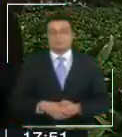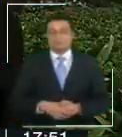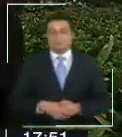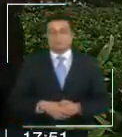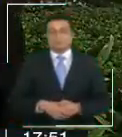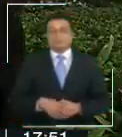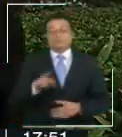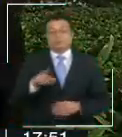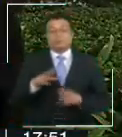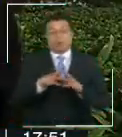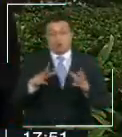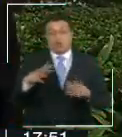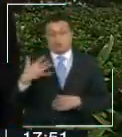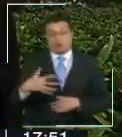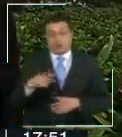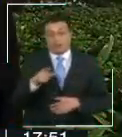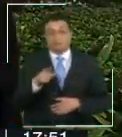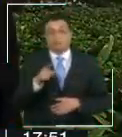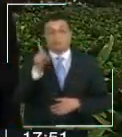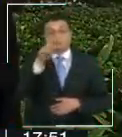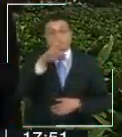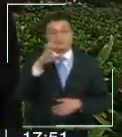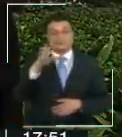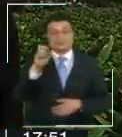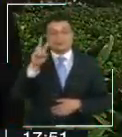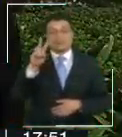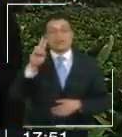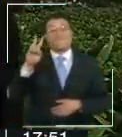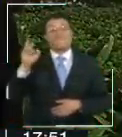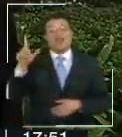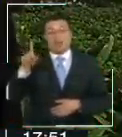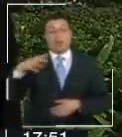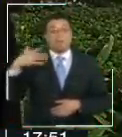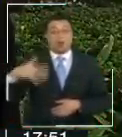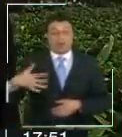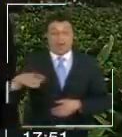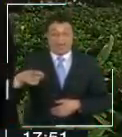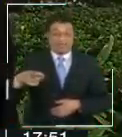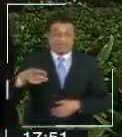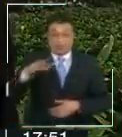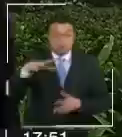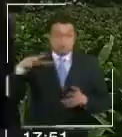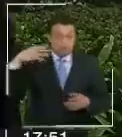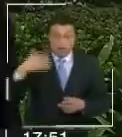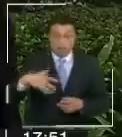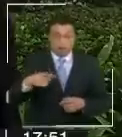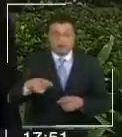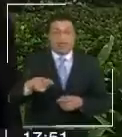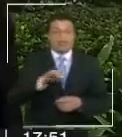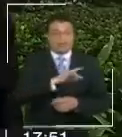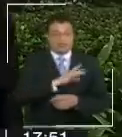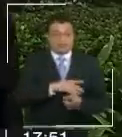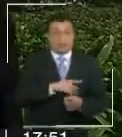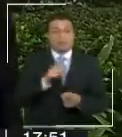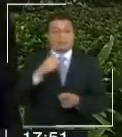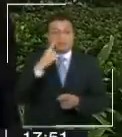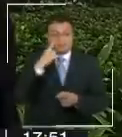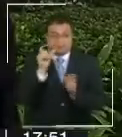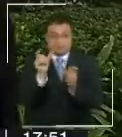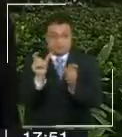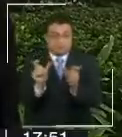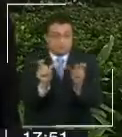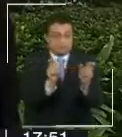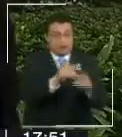Bueno, muy importante su pregunta. El CERVEL es una institución clave de la República. Absolutamente clave. Supervisó